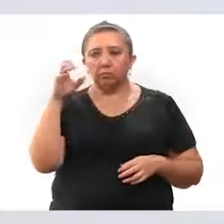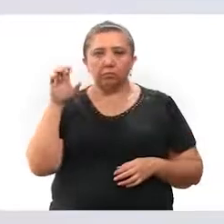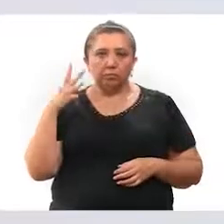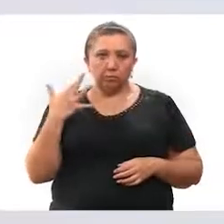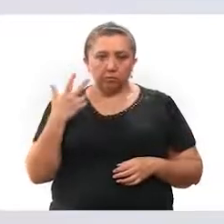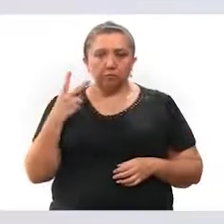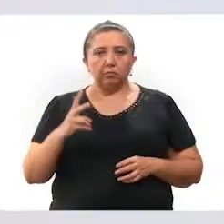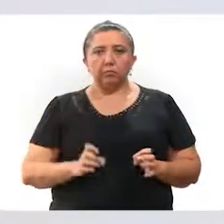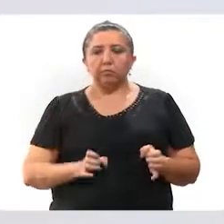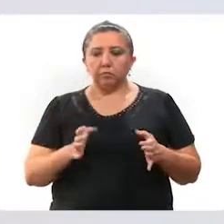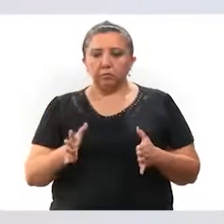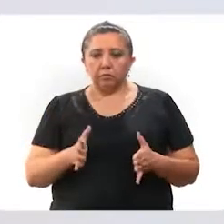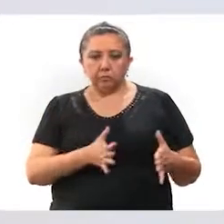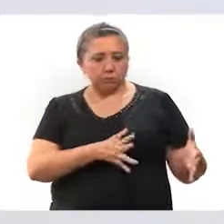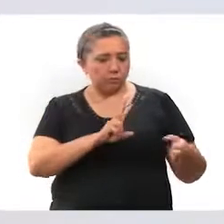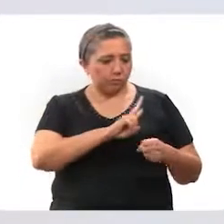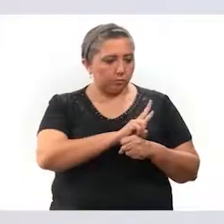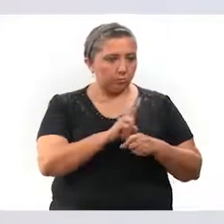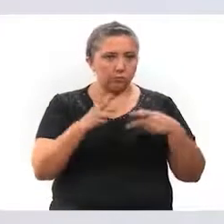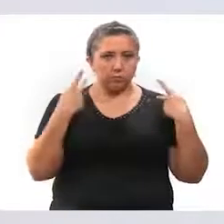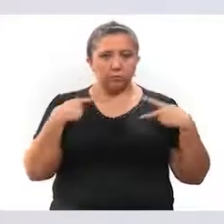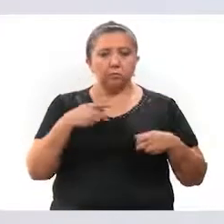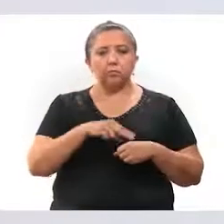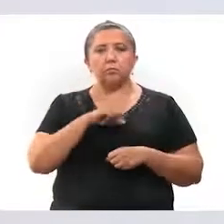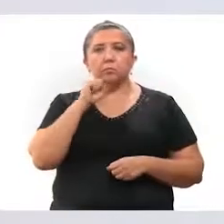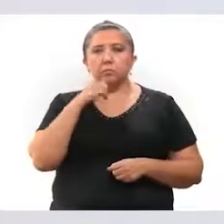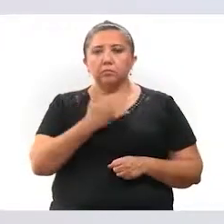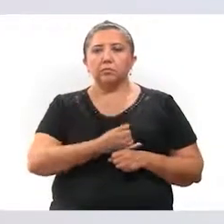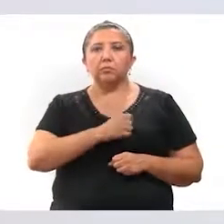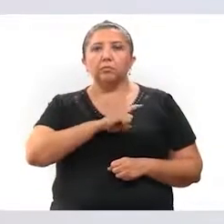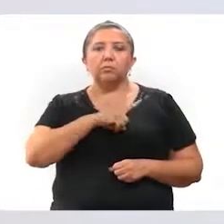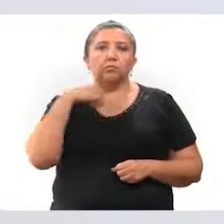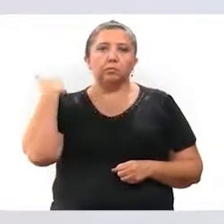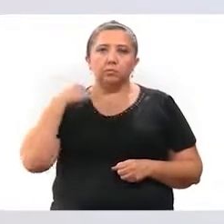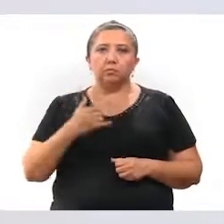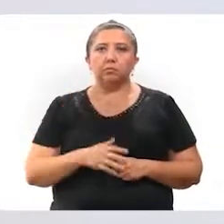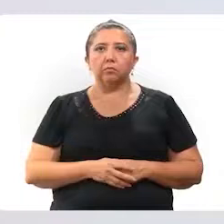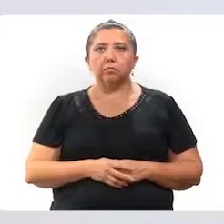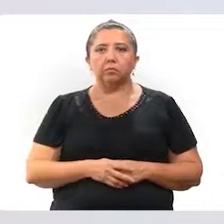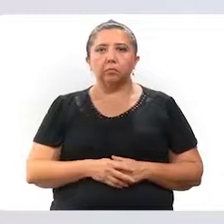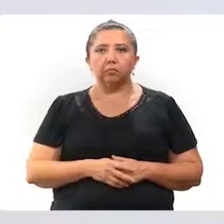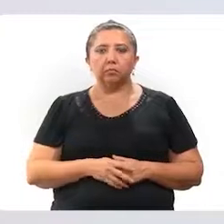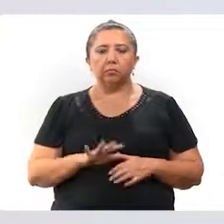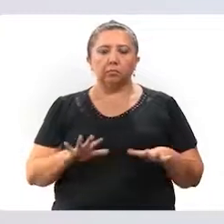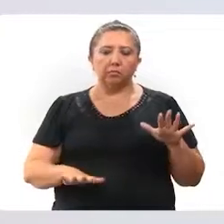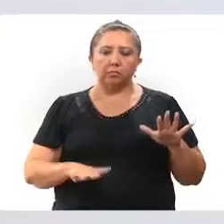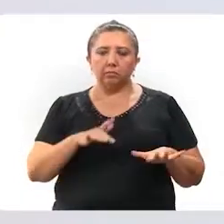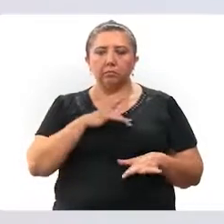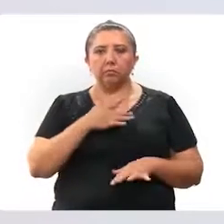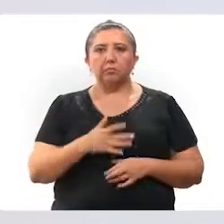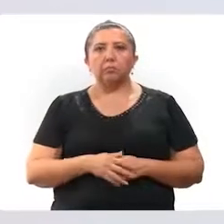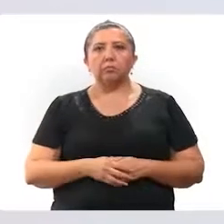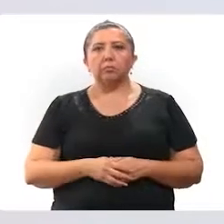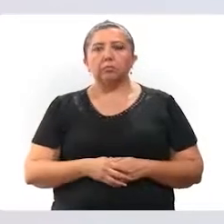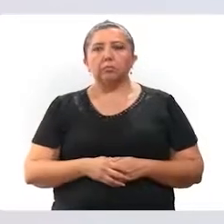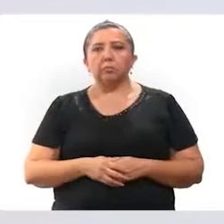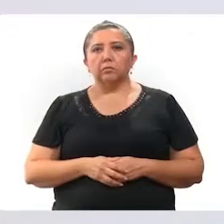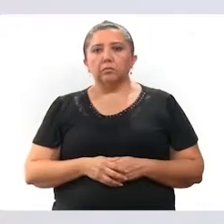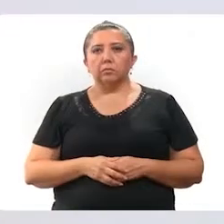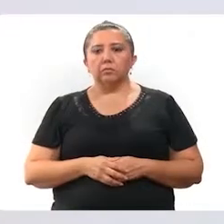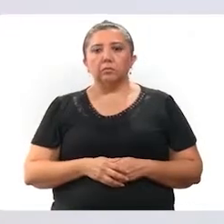están estables, aislados y monitoreados por personal médico de la Secretaría de Salud de Yucatán. Presentan síntomas